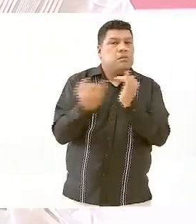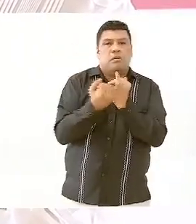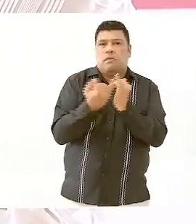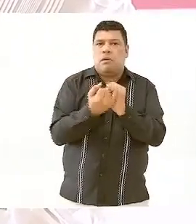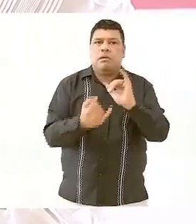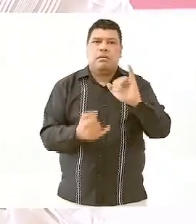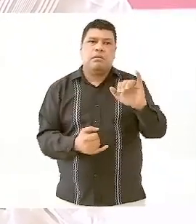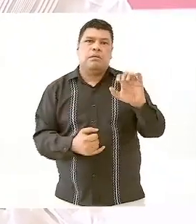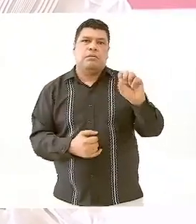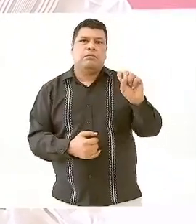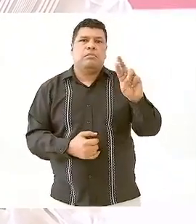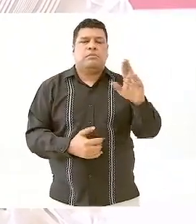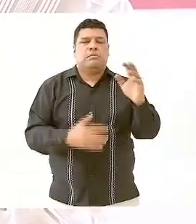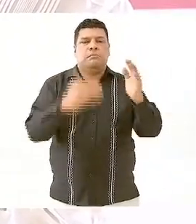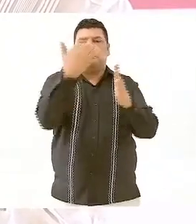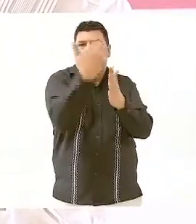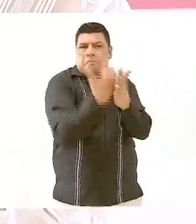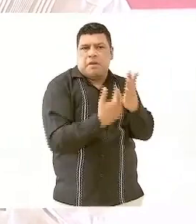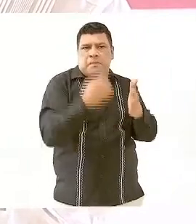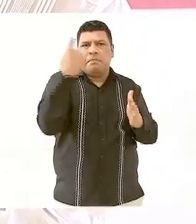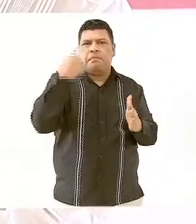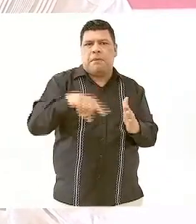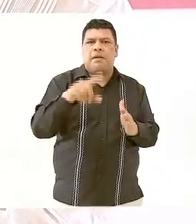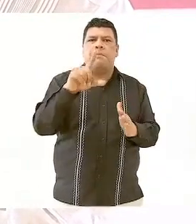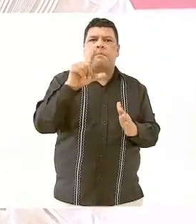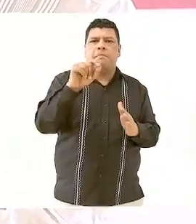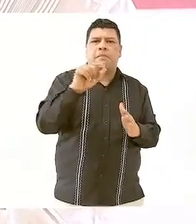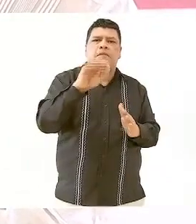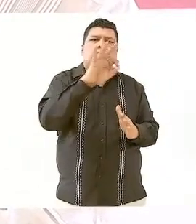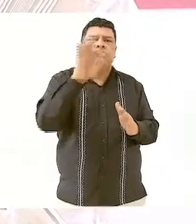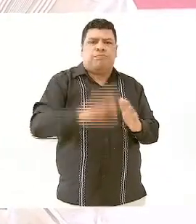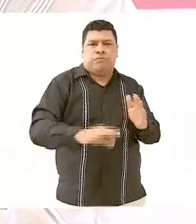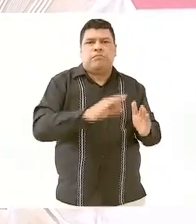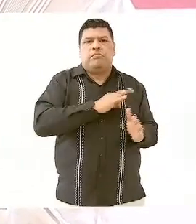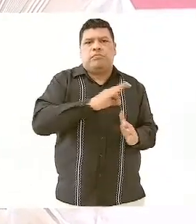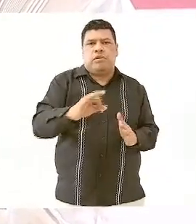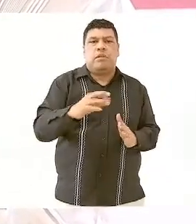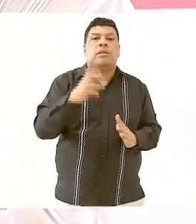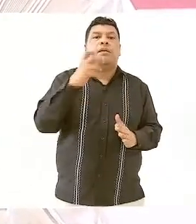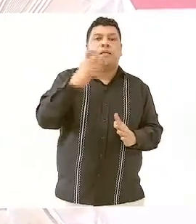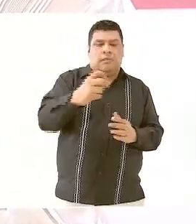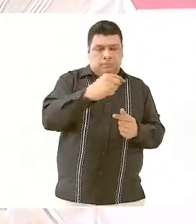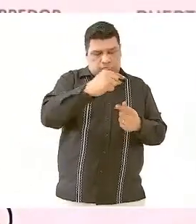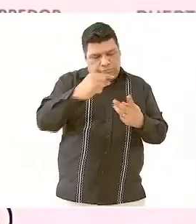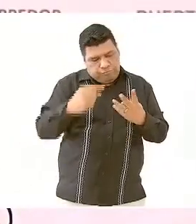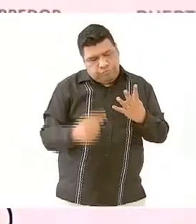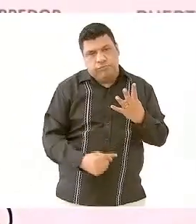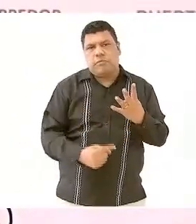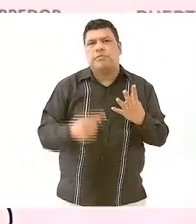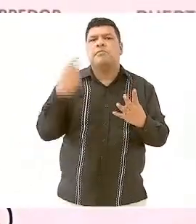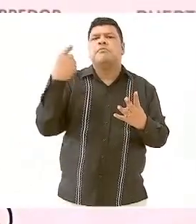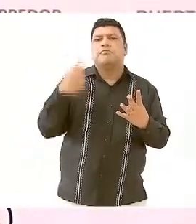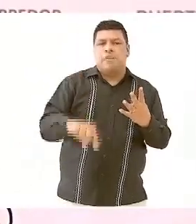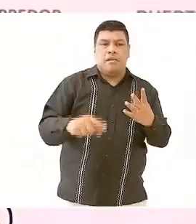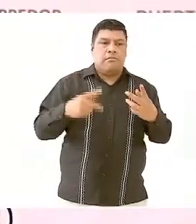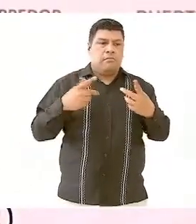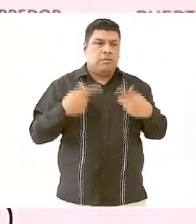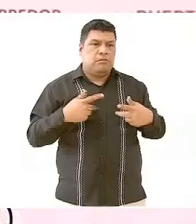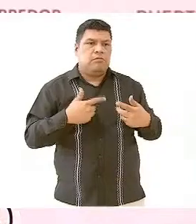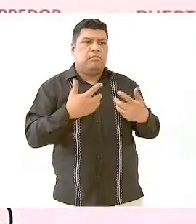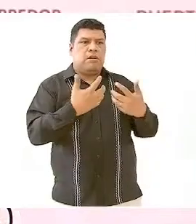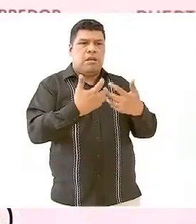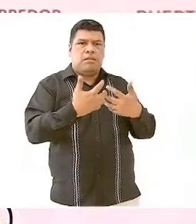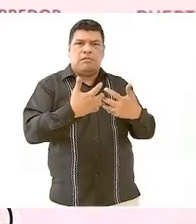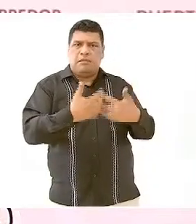renta, bajarlo al 20%. Todo esto para que se sigan